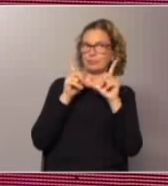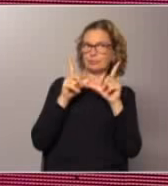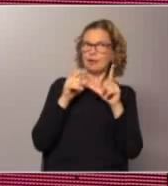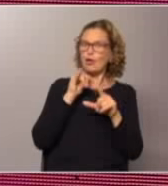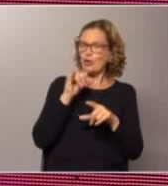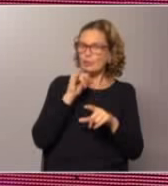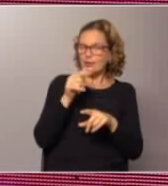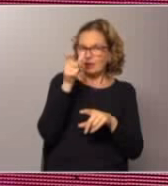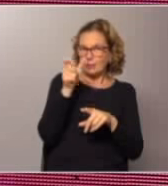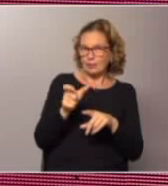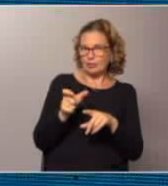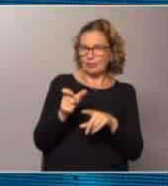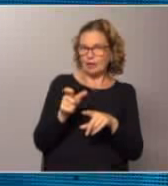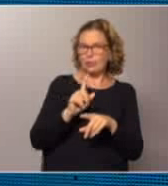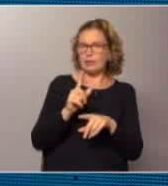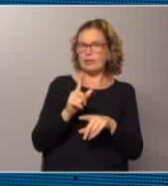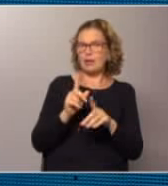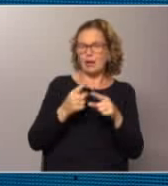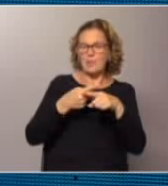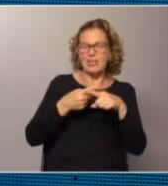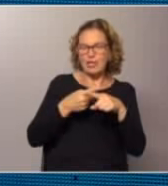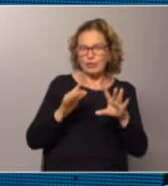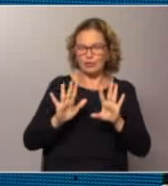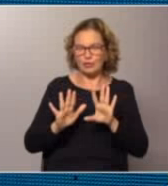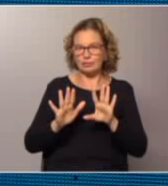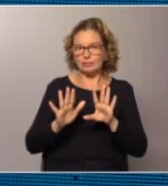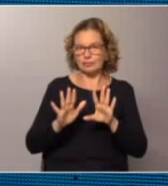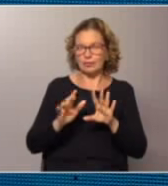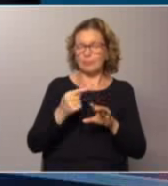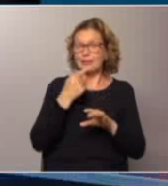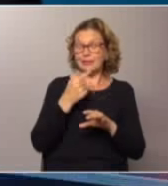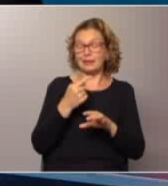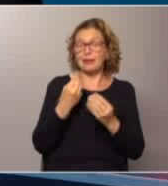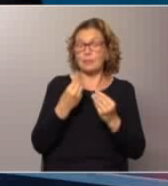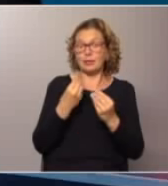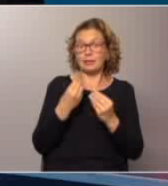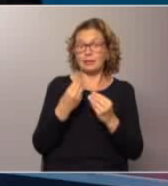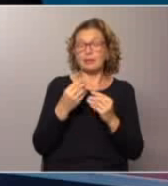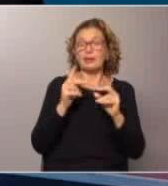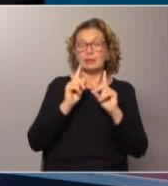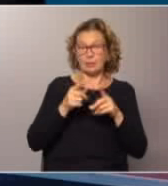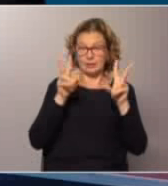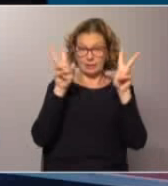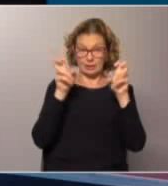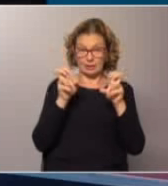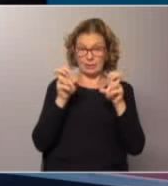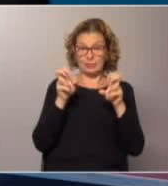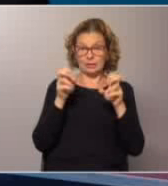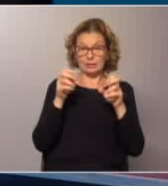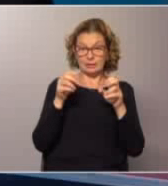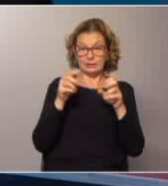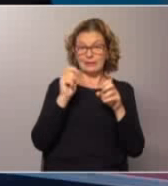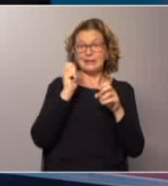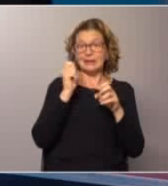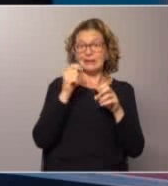contarle a la gente no es una simple mediación sino también de explotación porque también está el tema que se hace esto y es que